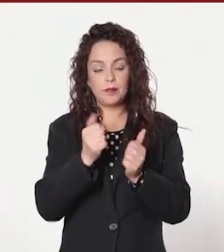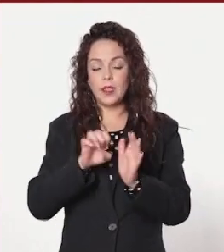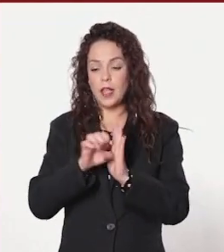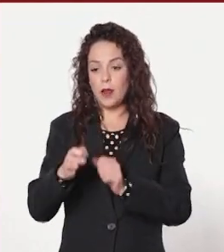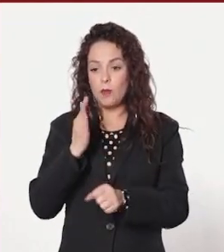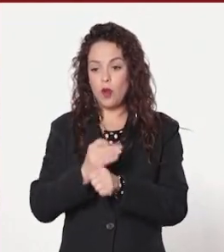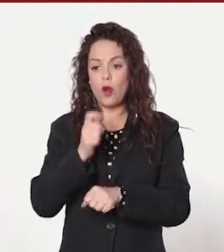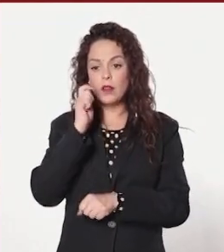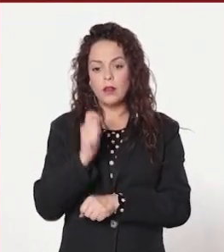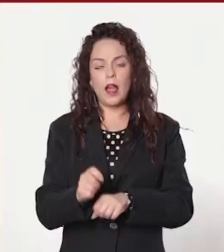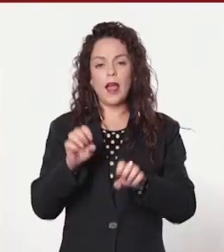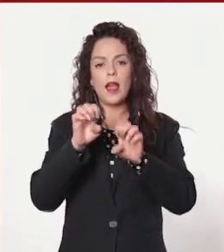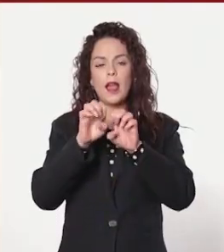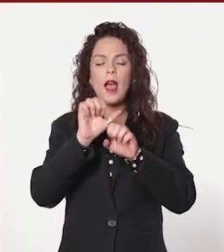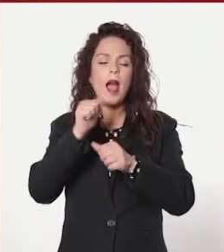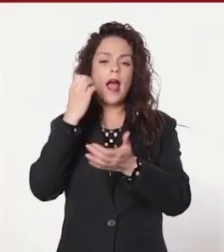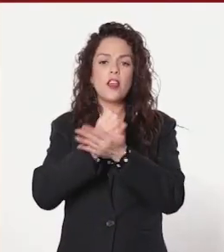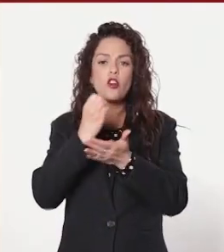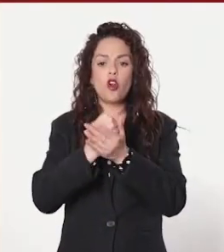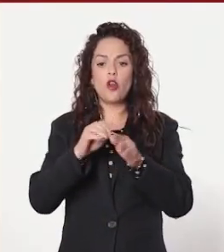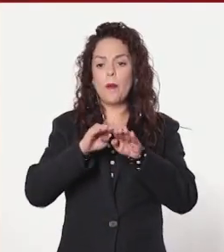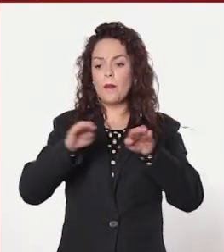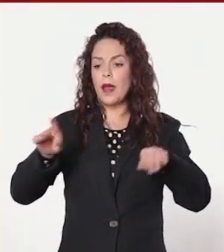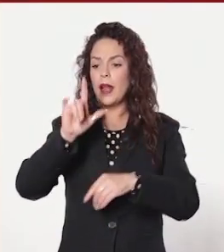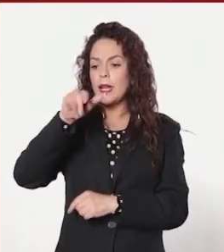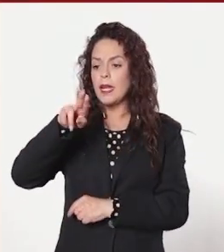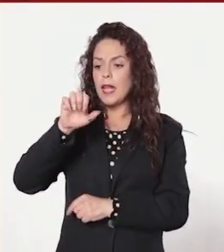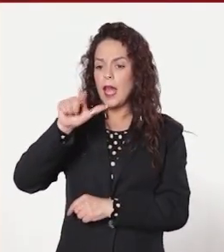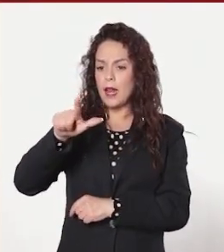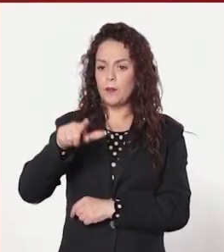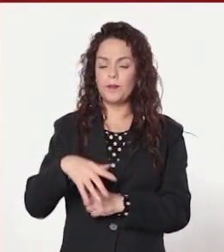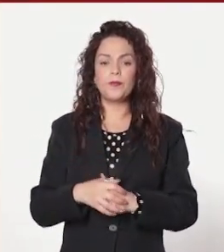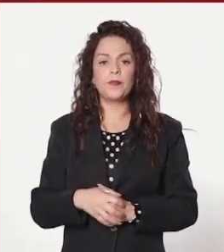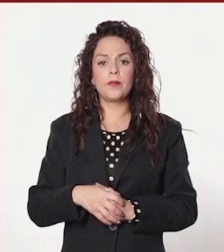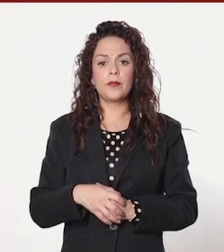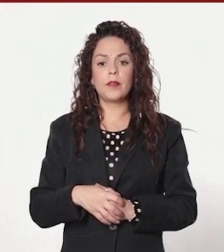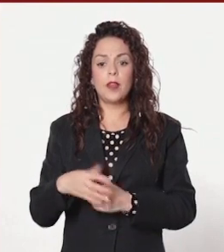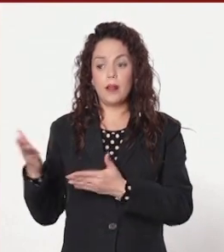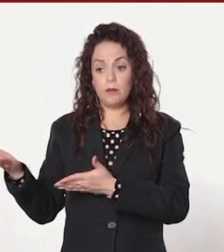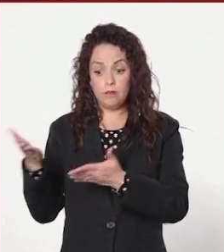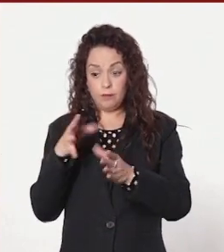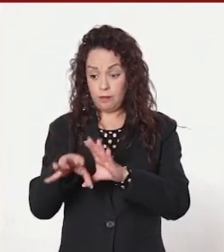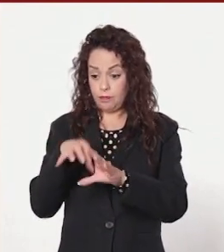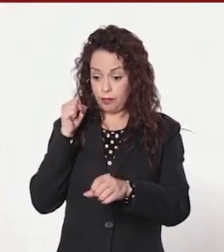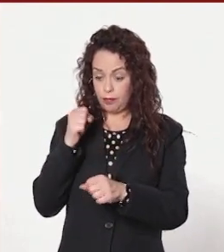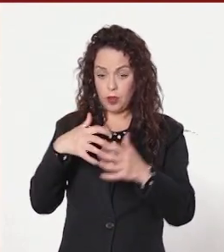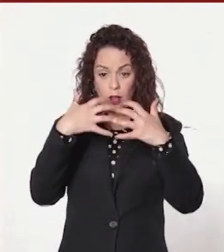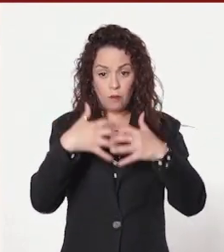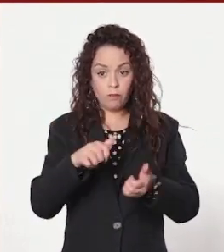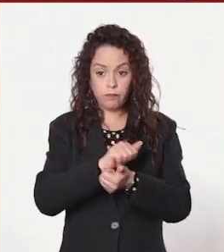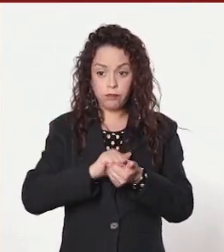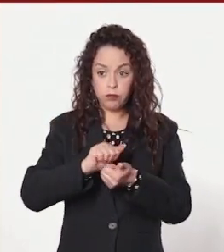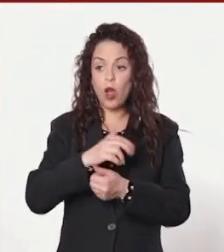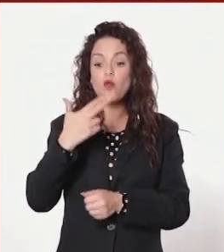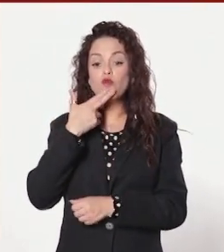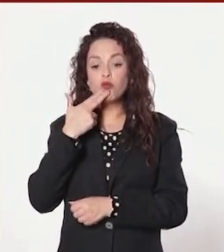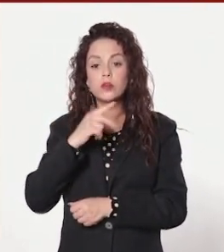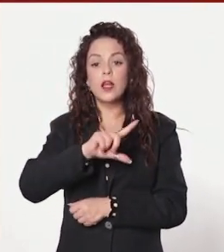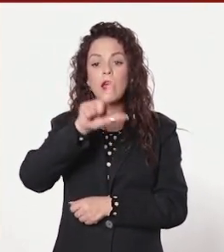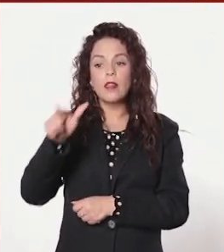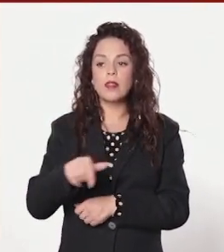de economía lineal donde se extrae la materia prima, se produce, se usa y después se